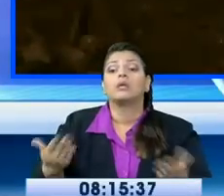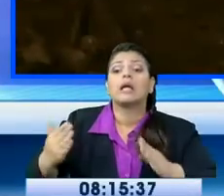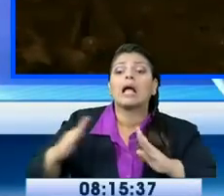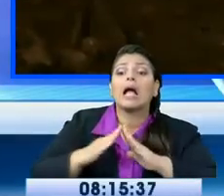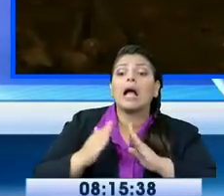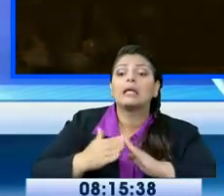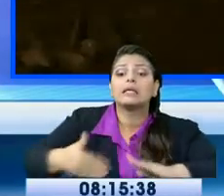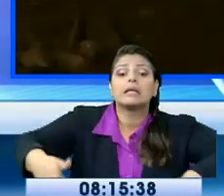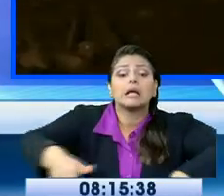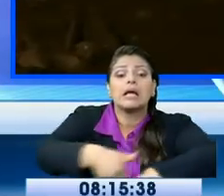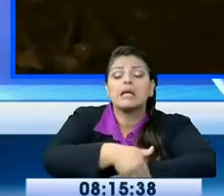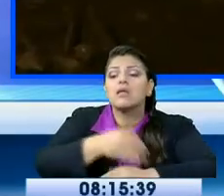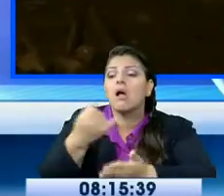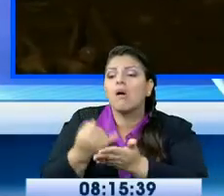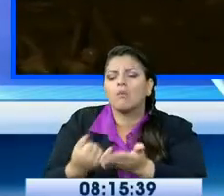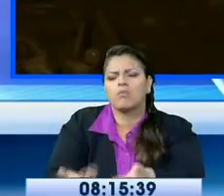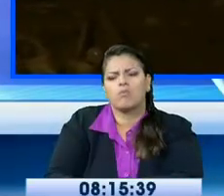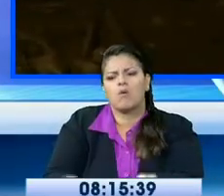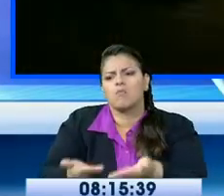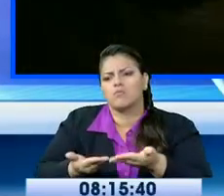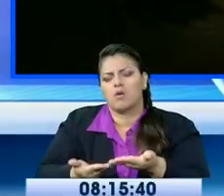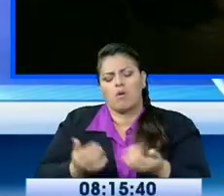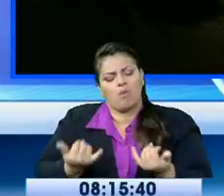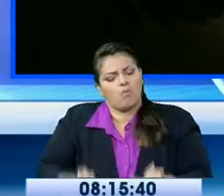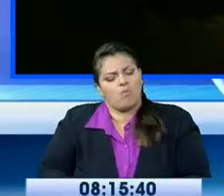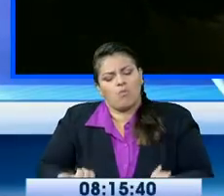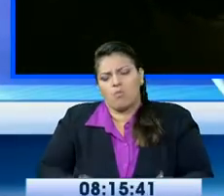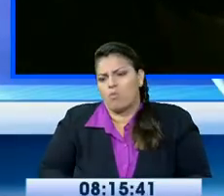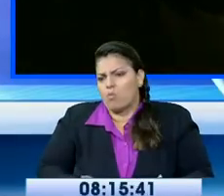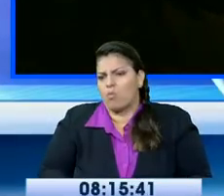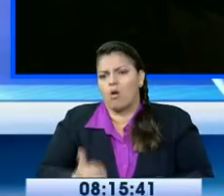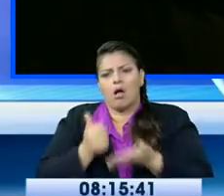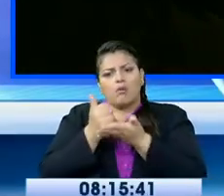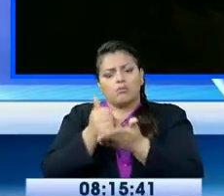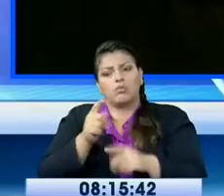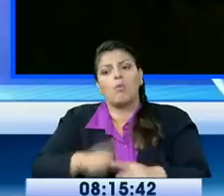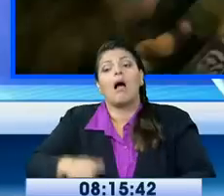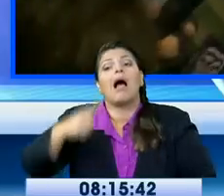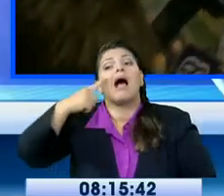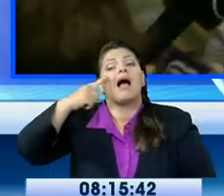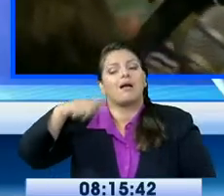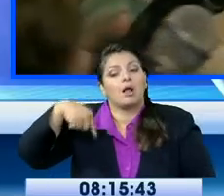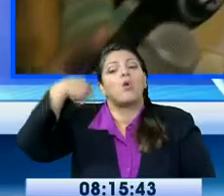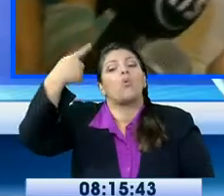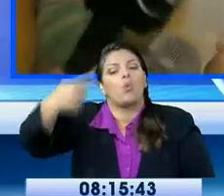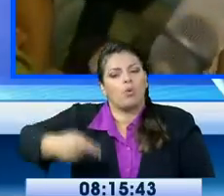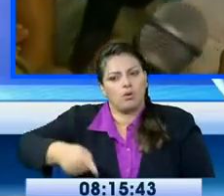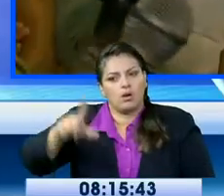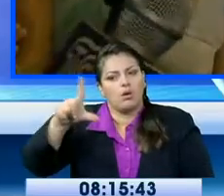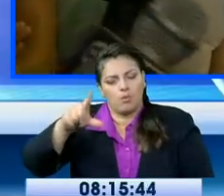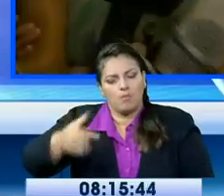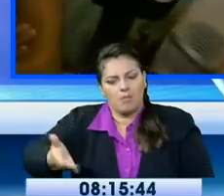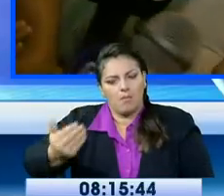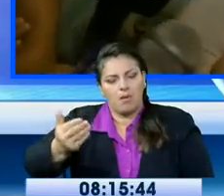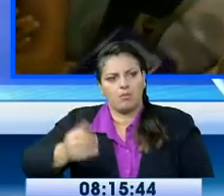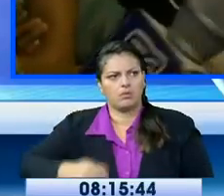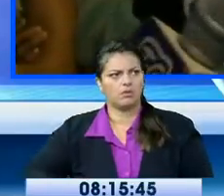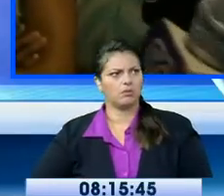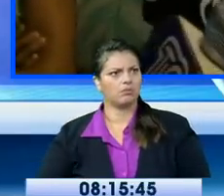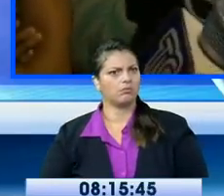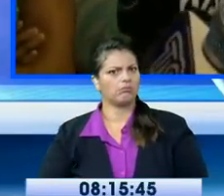Exactamente. Si es que, como la señora dice, así. Por eso digo, la obligación de quienes, de los superiores de la función